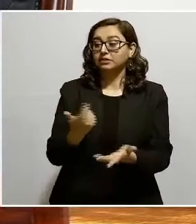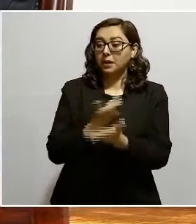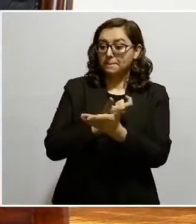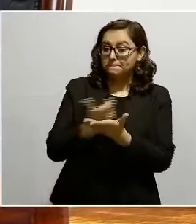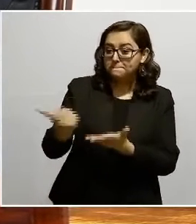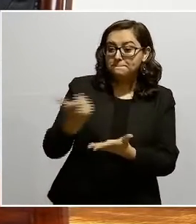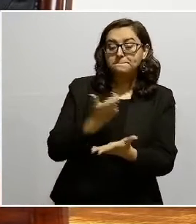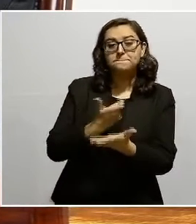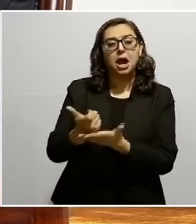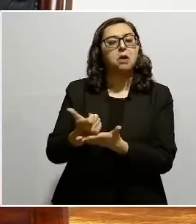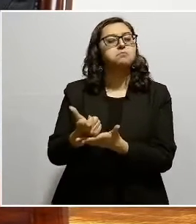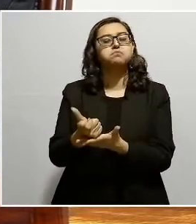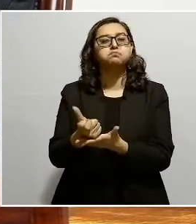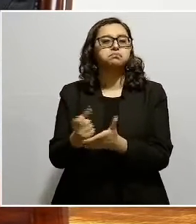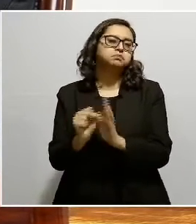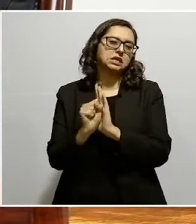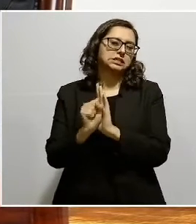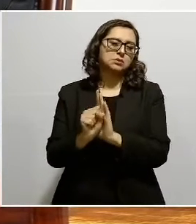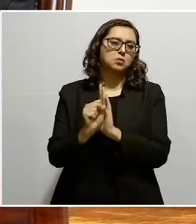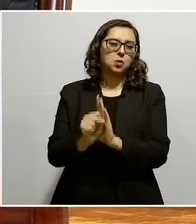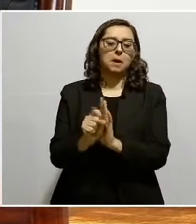simbólicos honorarios,